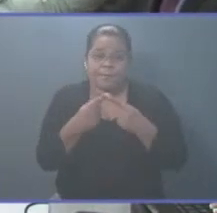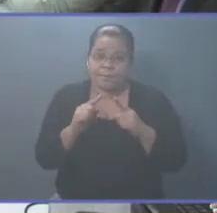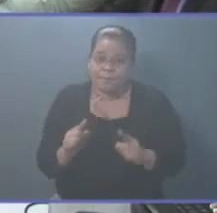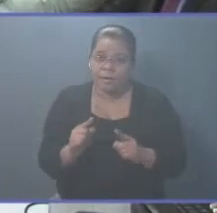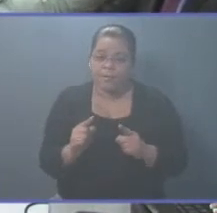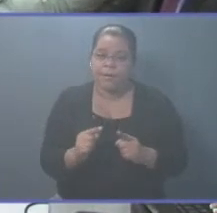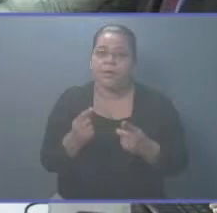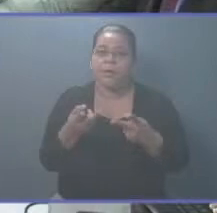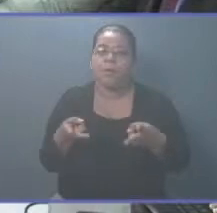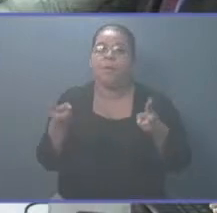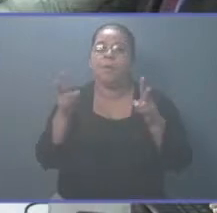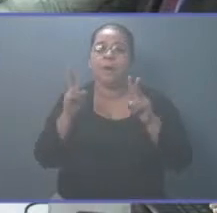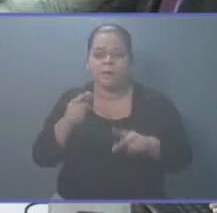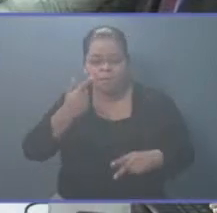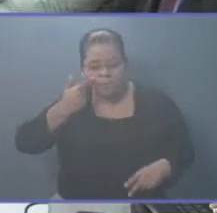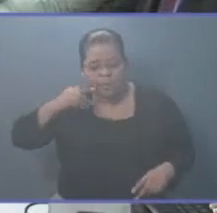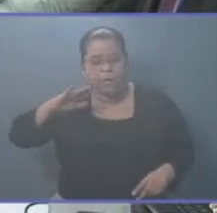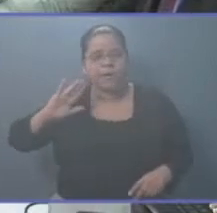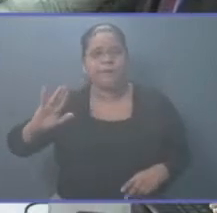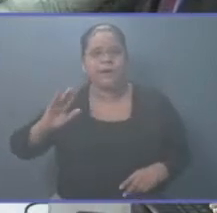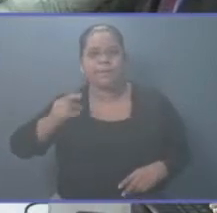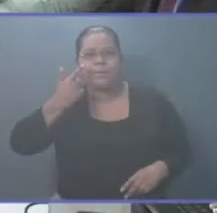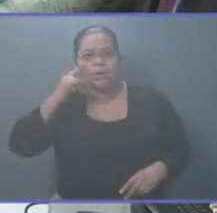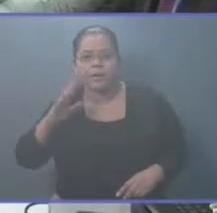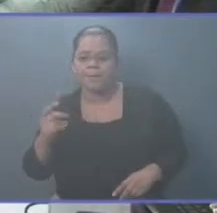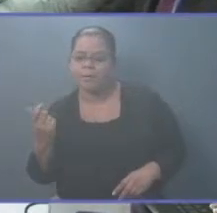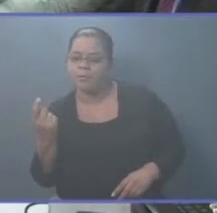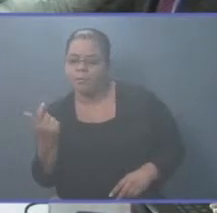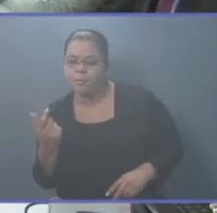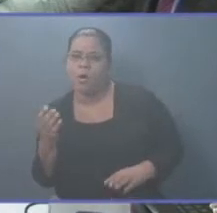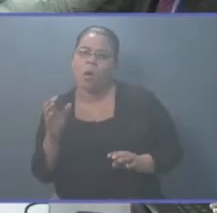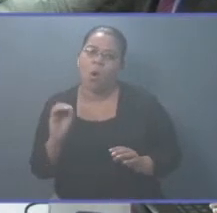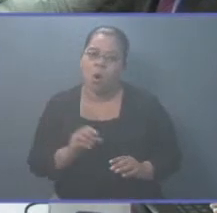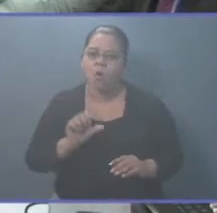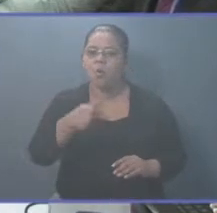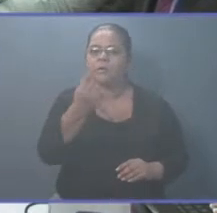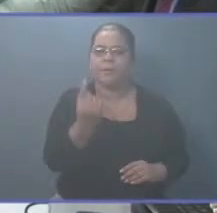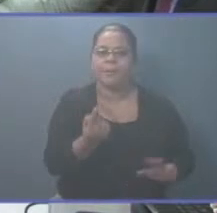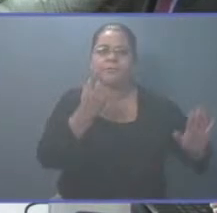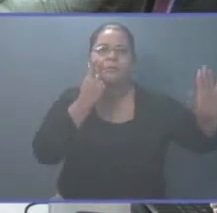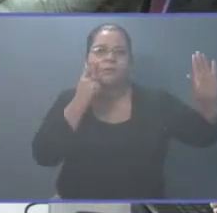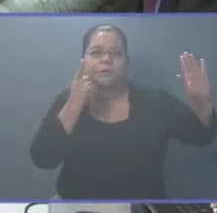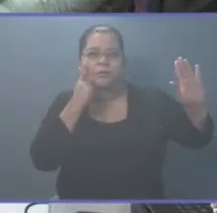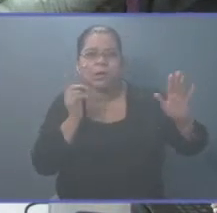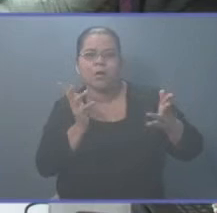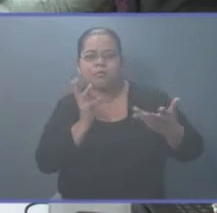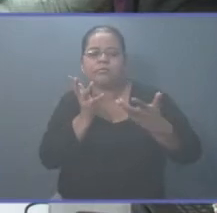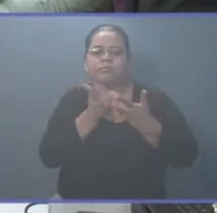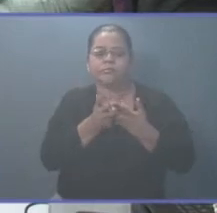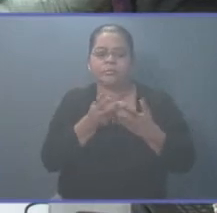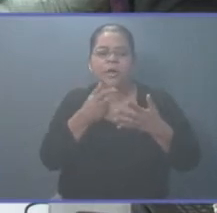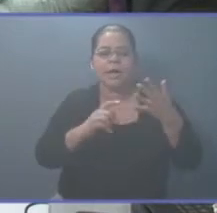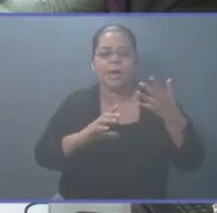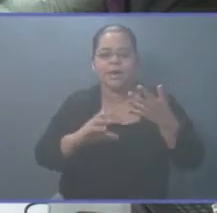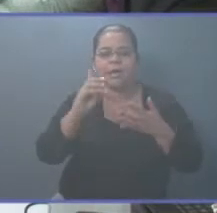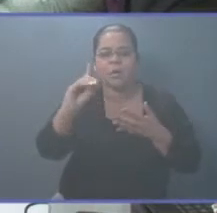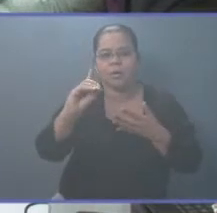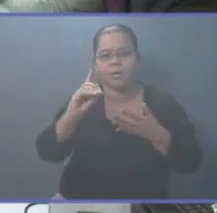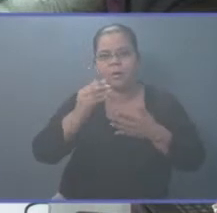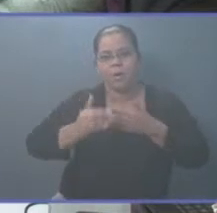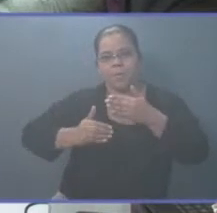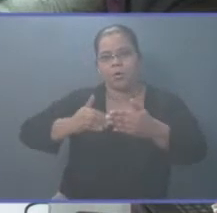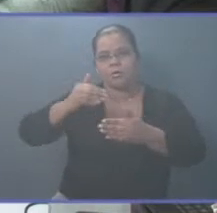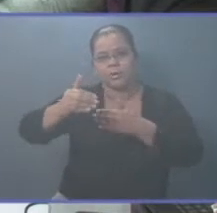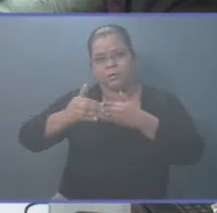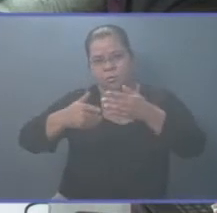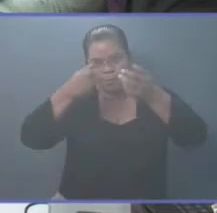de referencia a las declaraciones de los agentes policiales y particulares de acuerdo a lo establecido en el Código Procesal